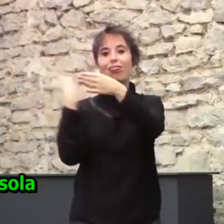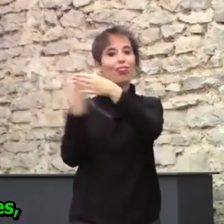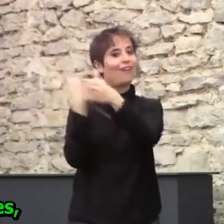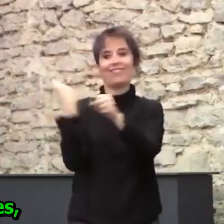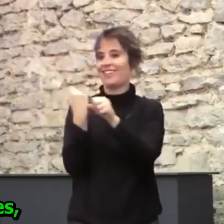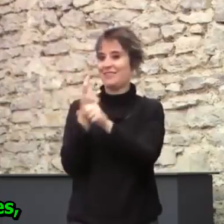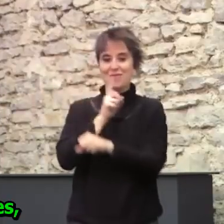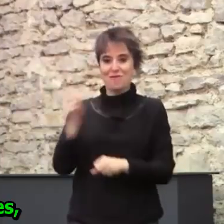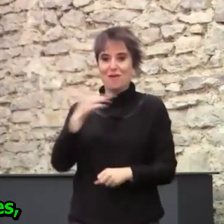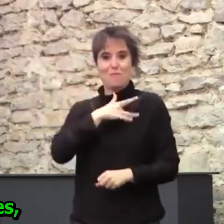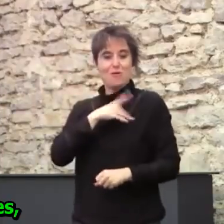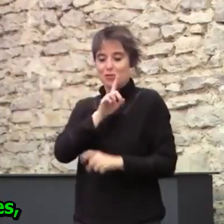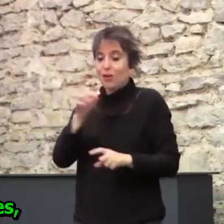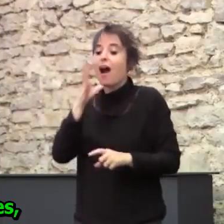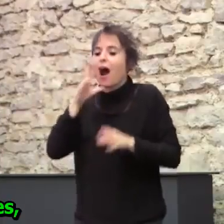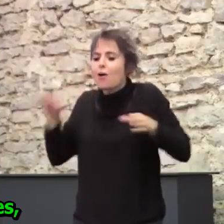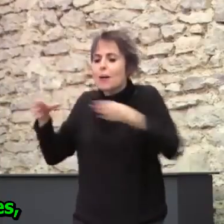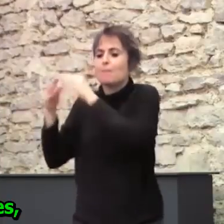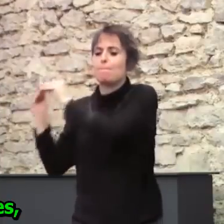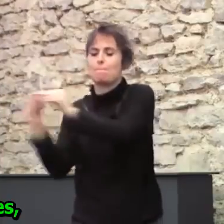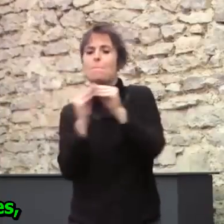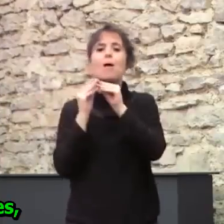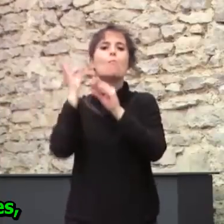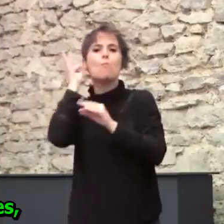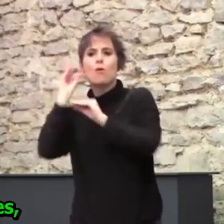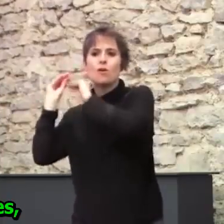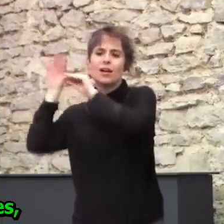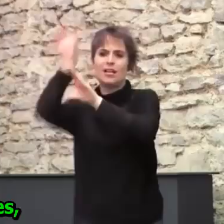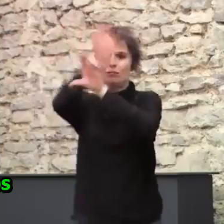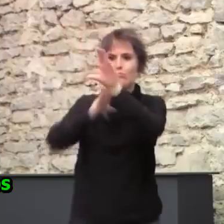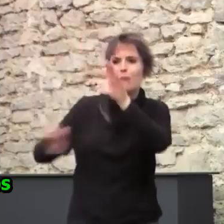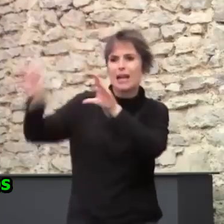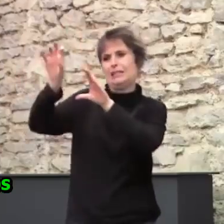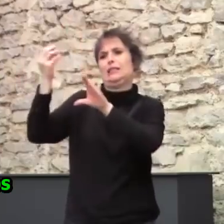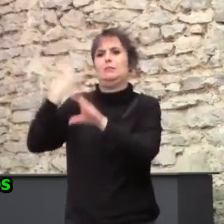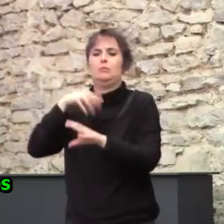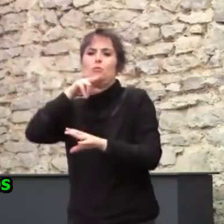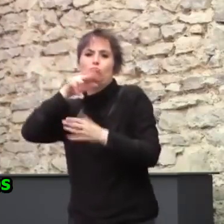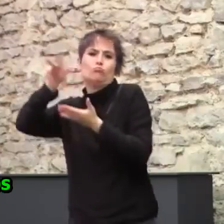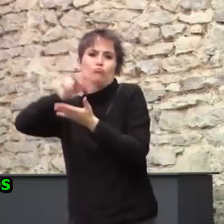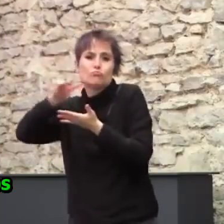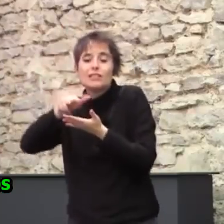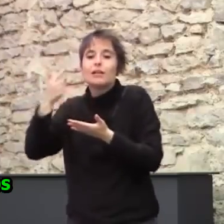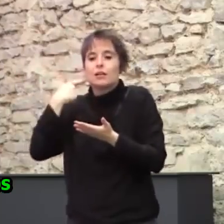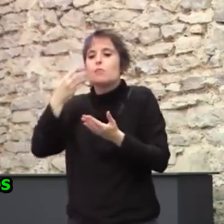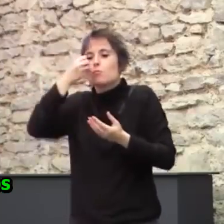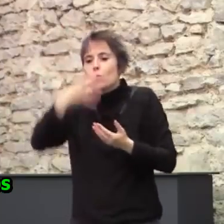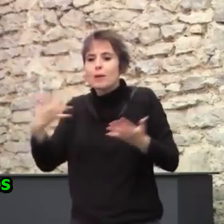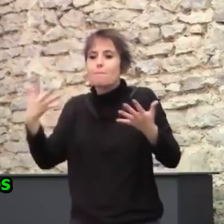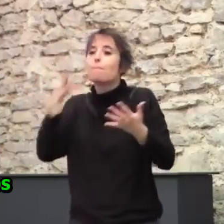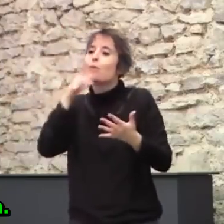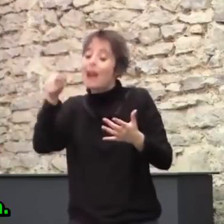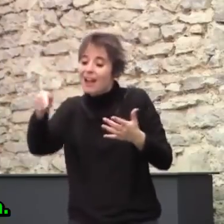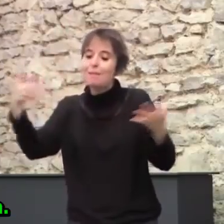del amor, ahora lo hago con mujeres de todos los países hispanohablantes. Y bueno, está súper bien porque mezclamos lo personal